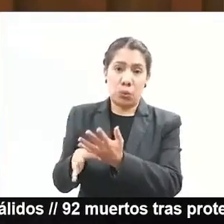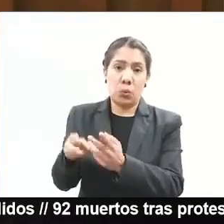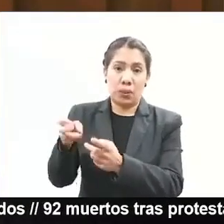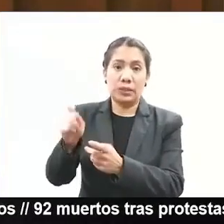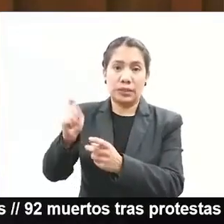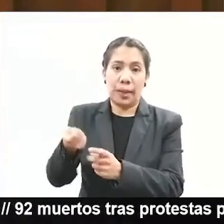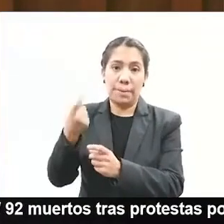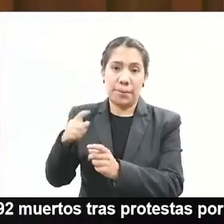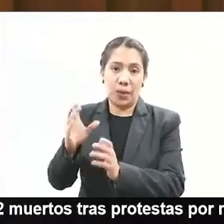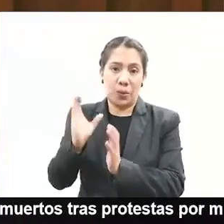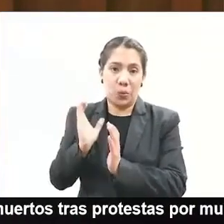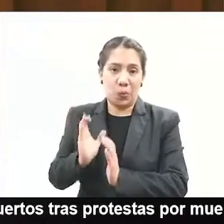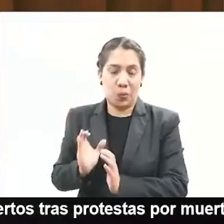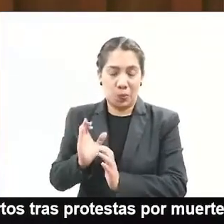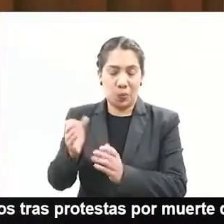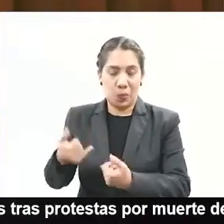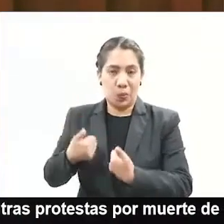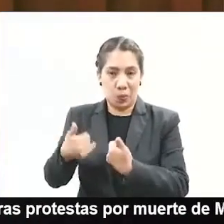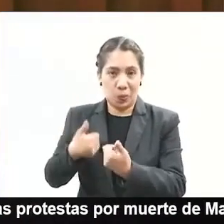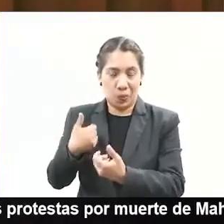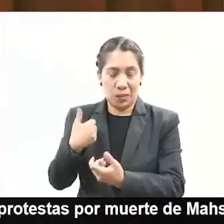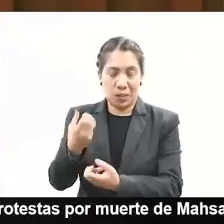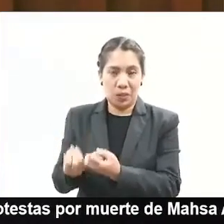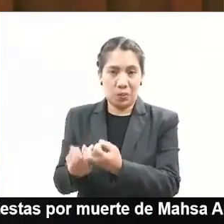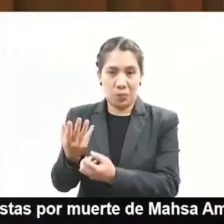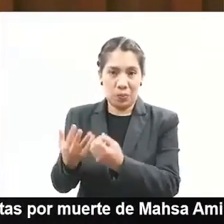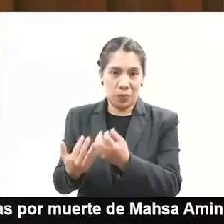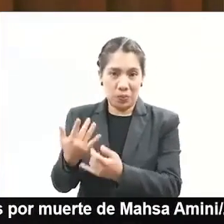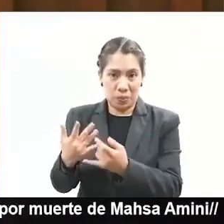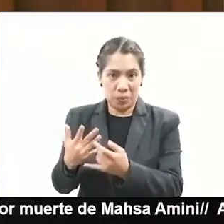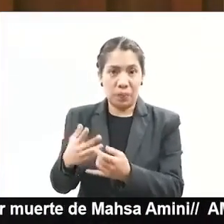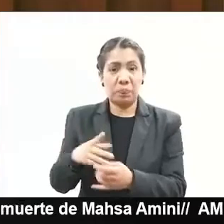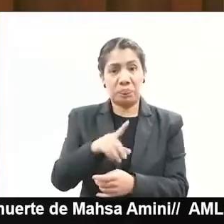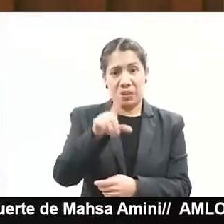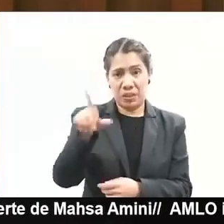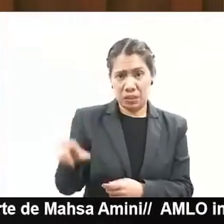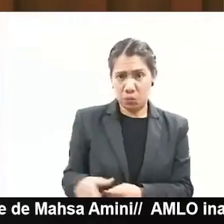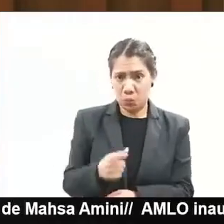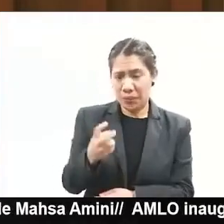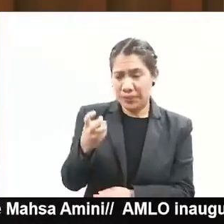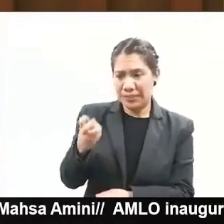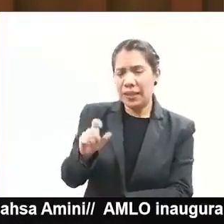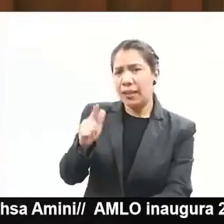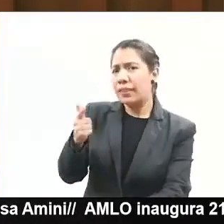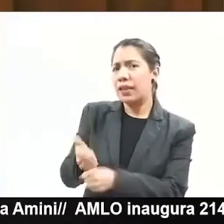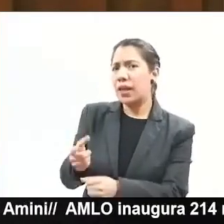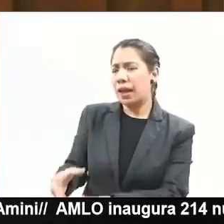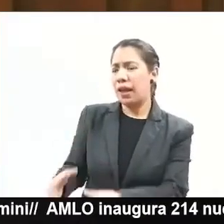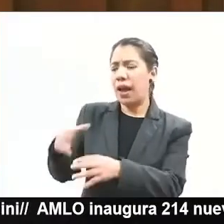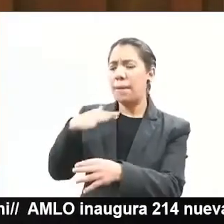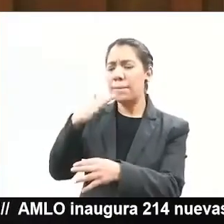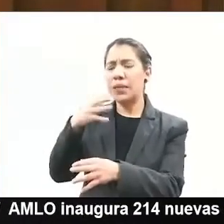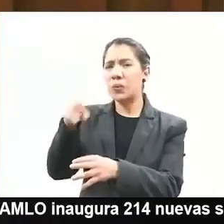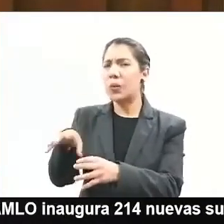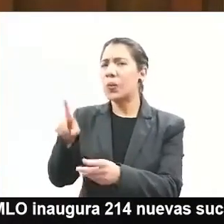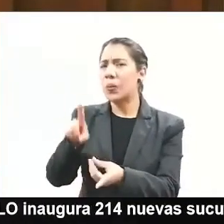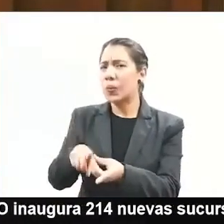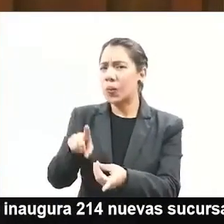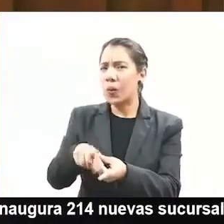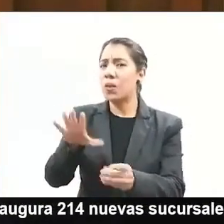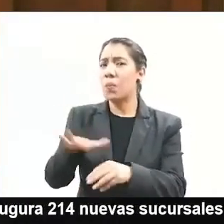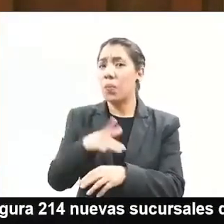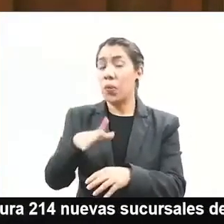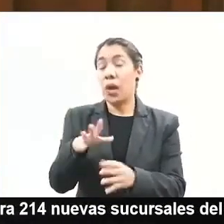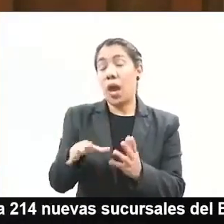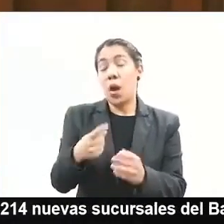saben que ese basurero supuestamente se descubre por una llamada anónima, como estaba en el expediente de la PGR,